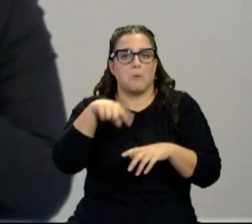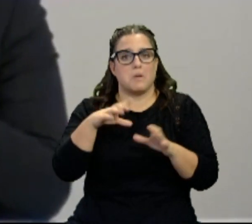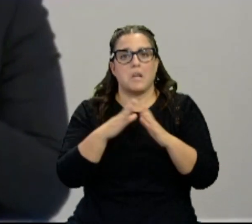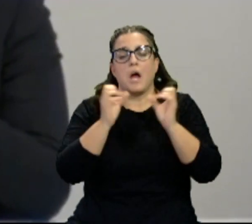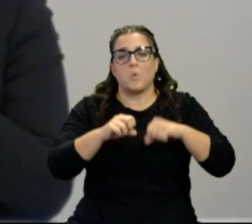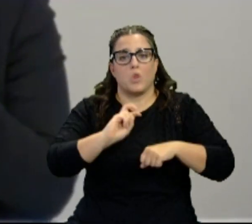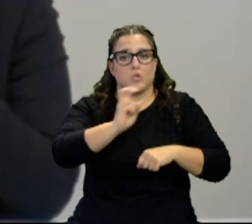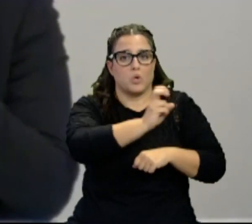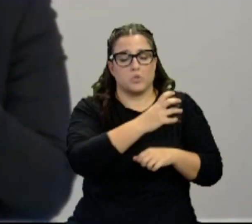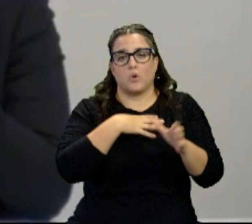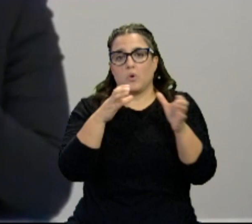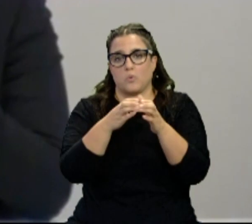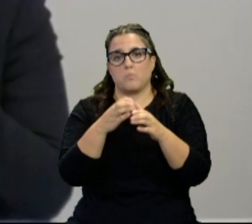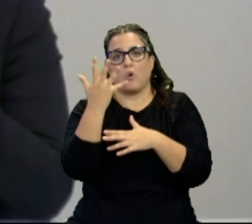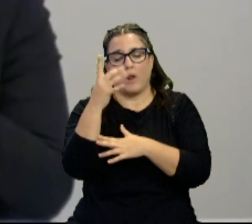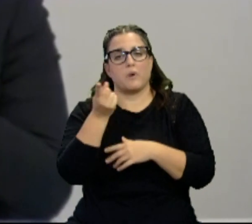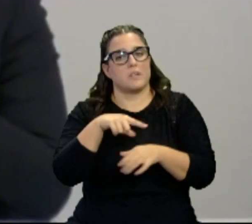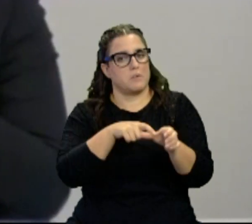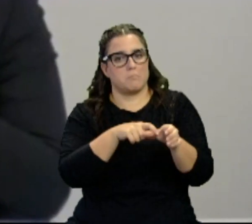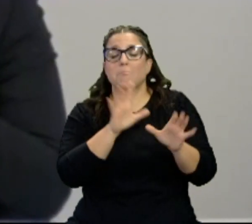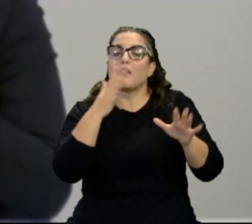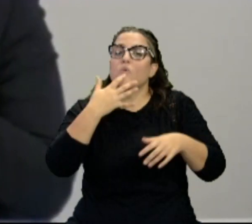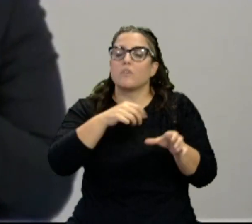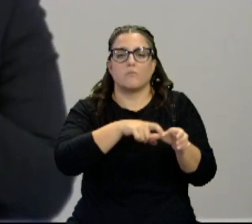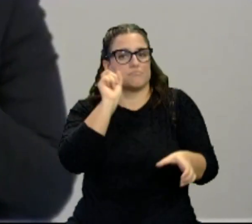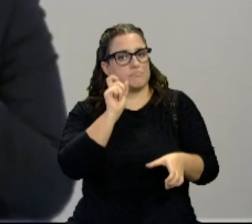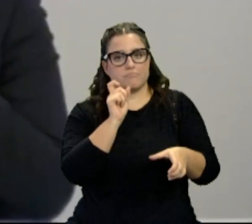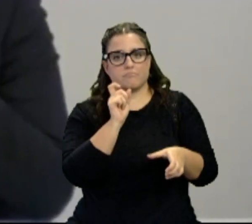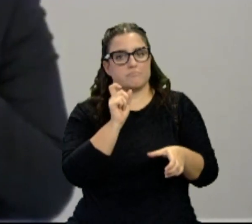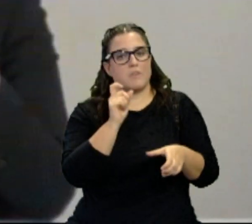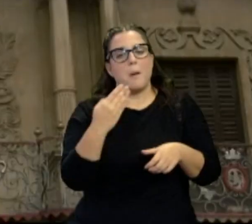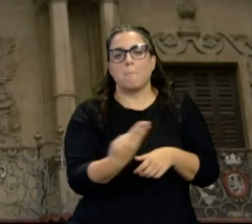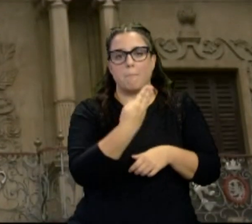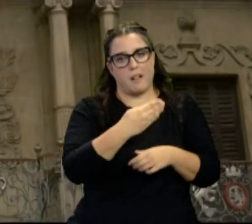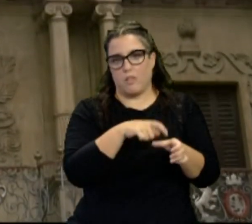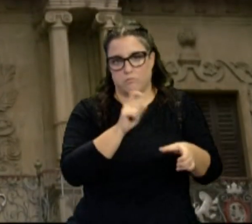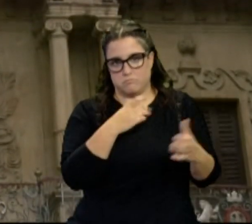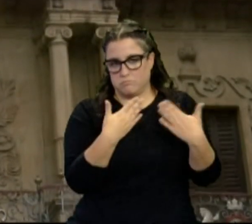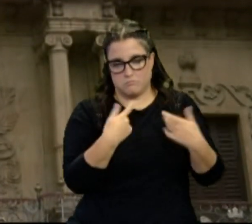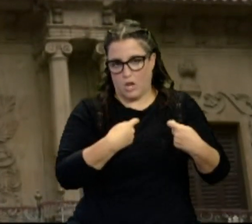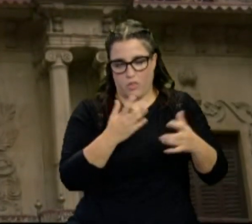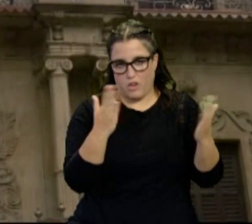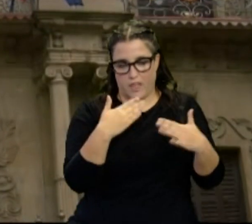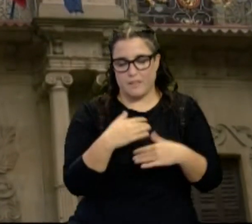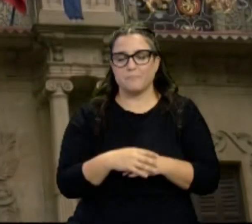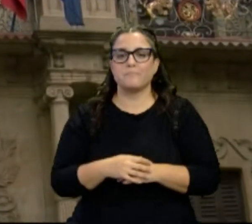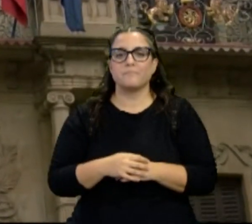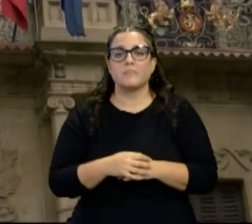Geroa Bai y excluyendo, como siempre hemos dicho, una negociación con EH Bildu. Navarra Suma plantea un proyecto